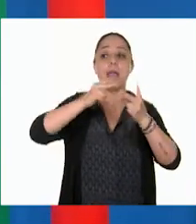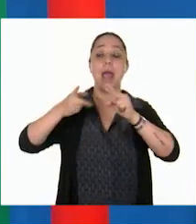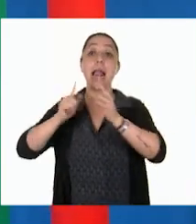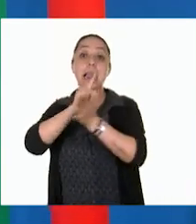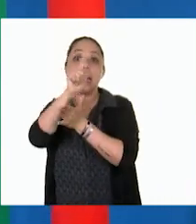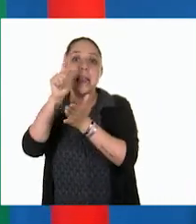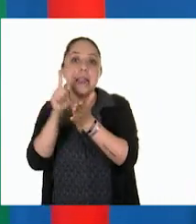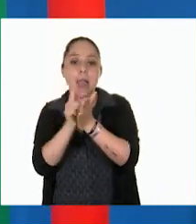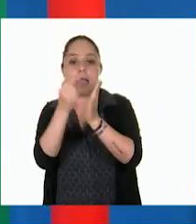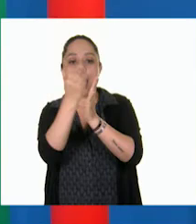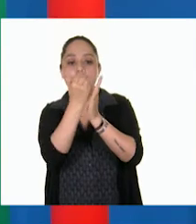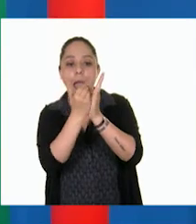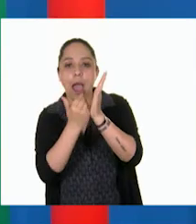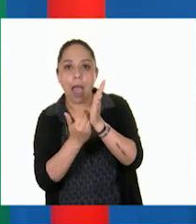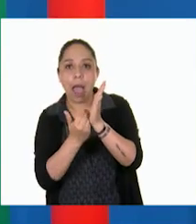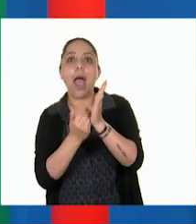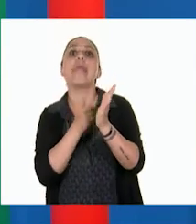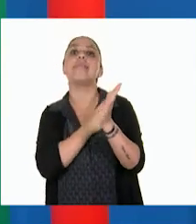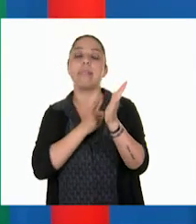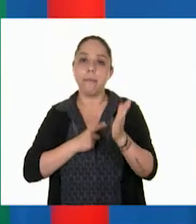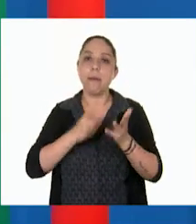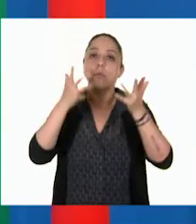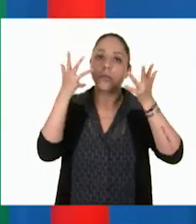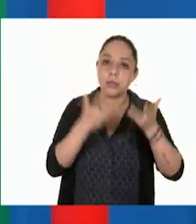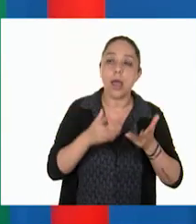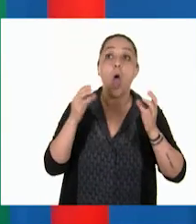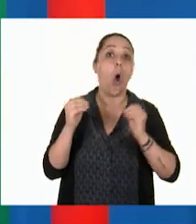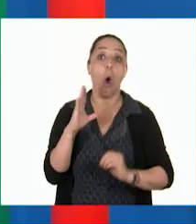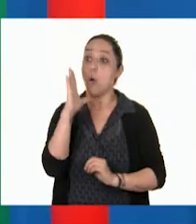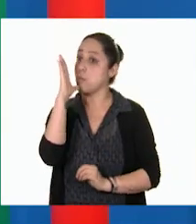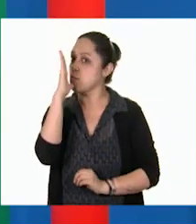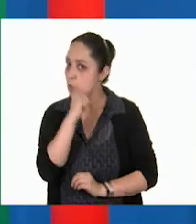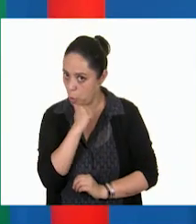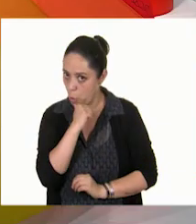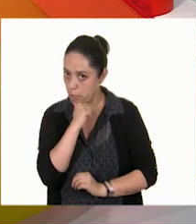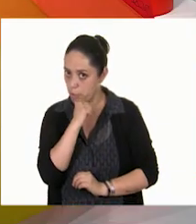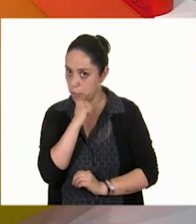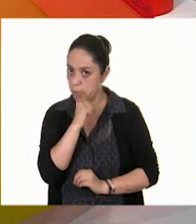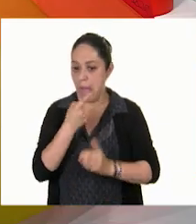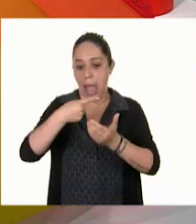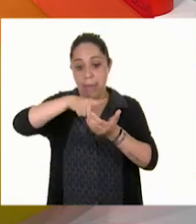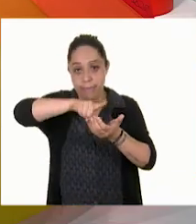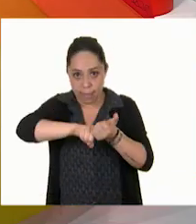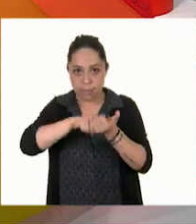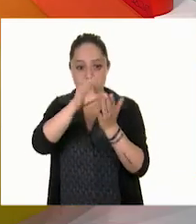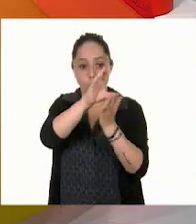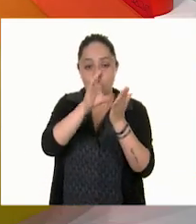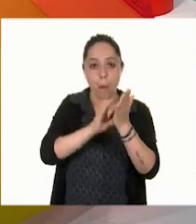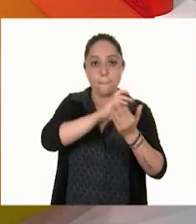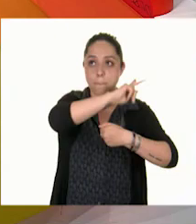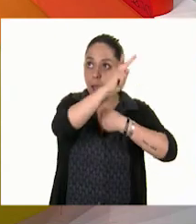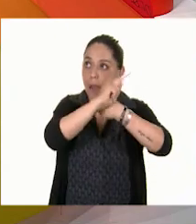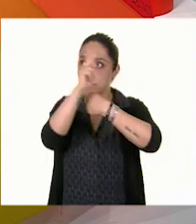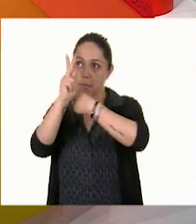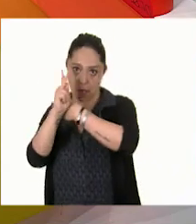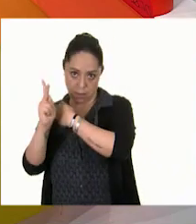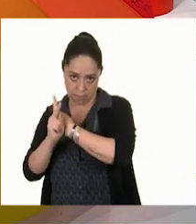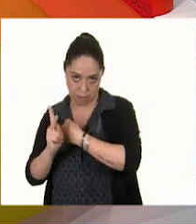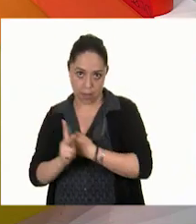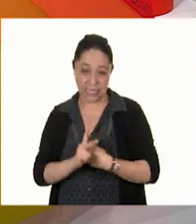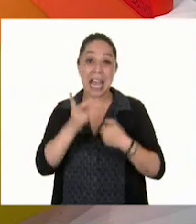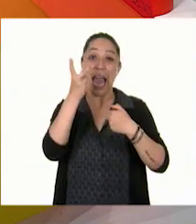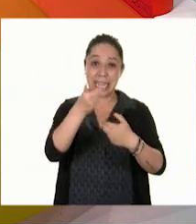debemos y no debemos hacer según la constitución de cada país, ¿cierto? Exacto. Teniendo clara la